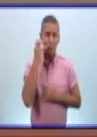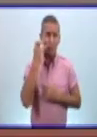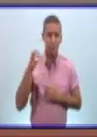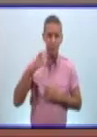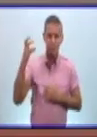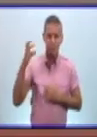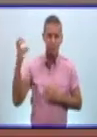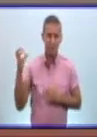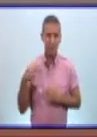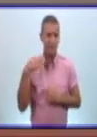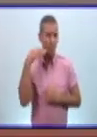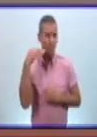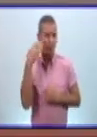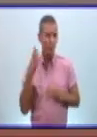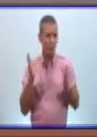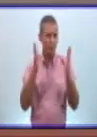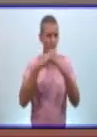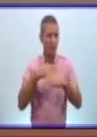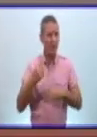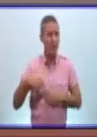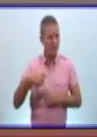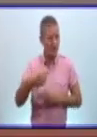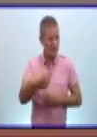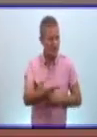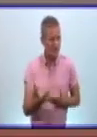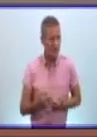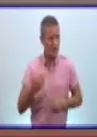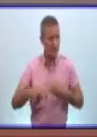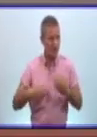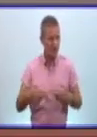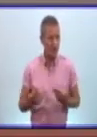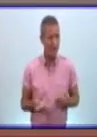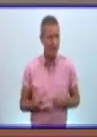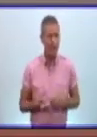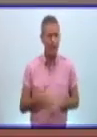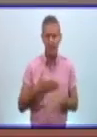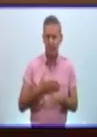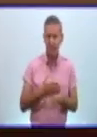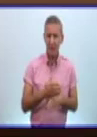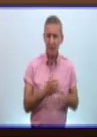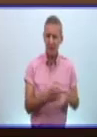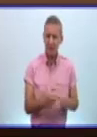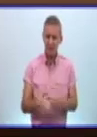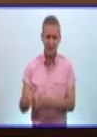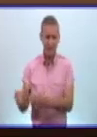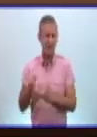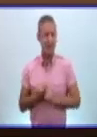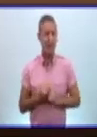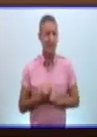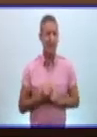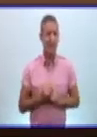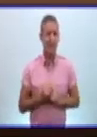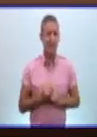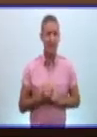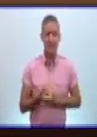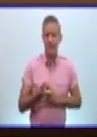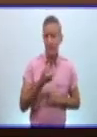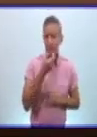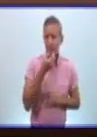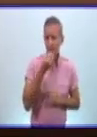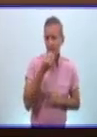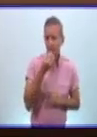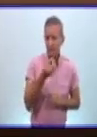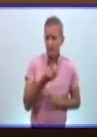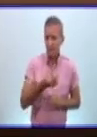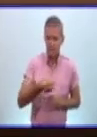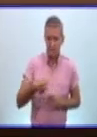incoloro. Y así sucesivamente vamos a ir haciendo con las diferentes muestras. Por ejemplo, la sacarosa, que ustedes la conocen en sus hogares